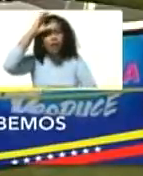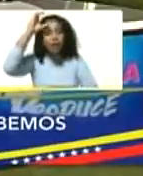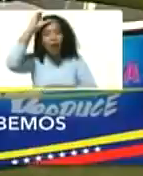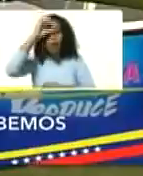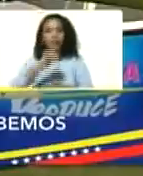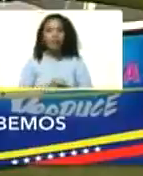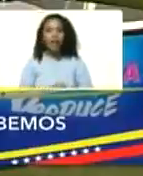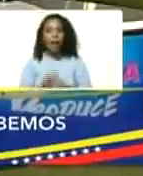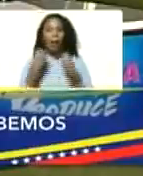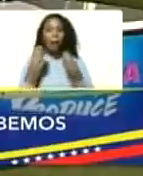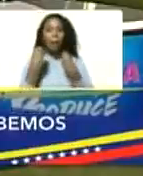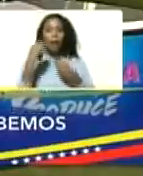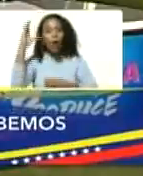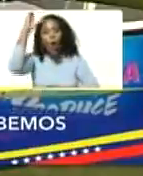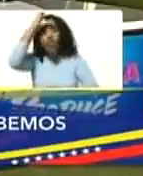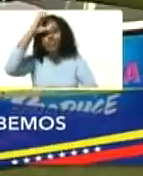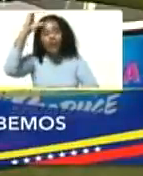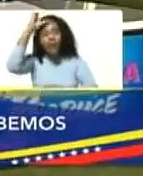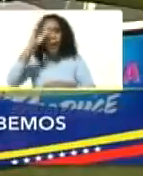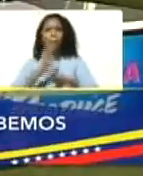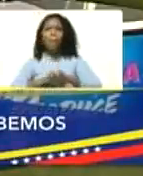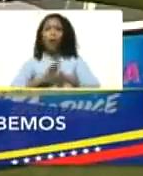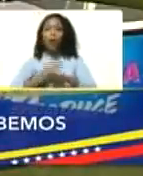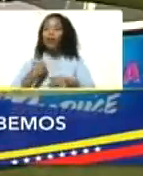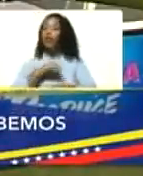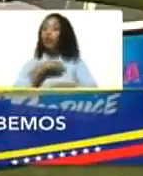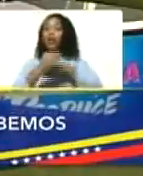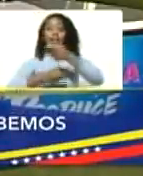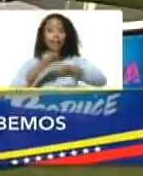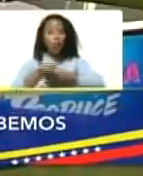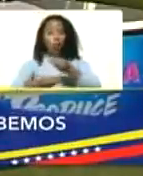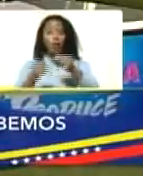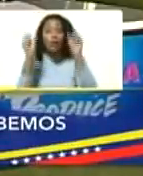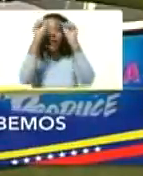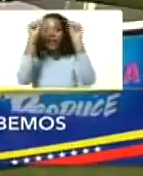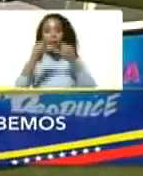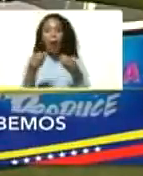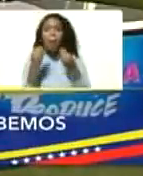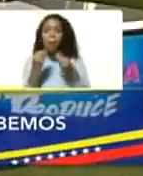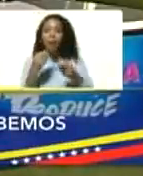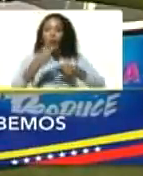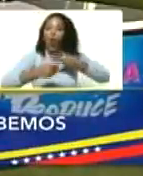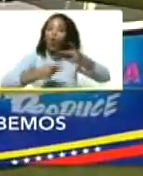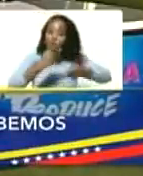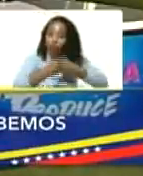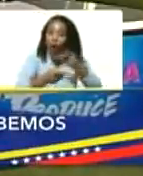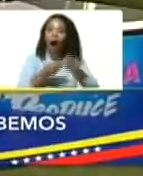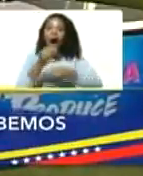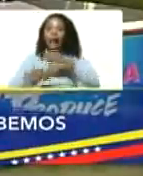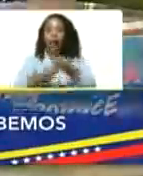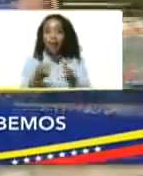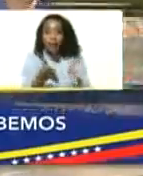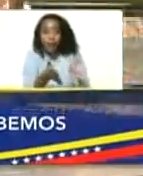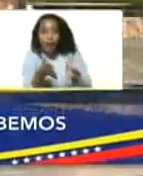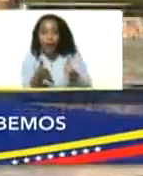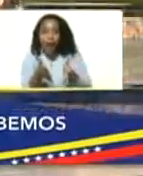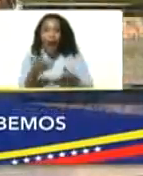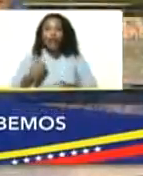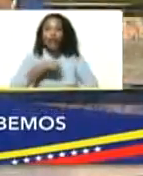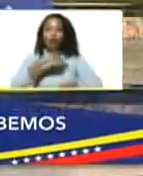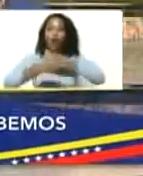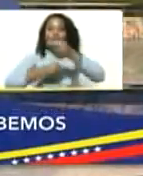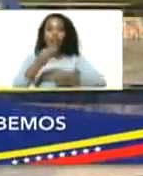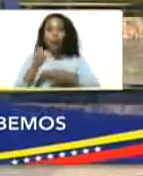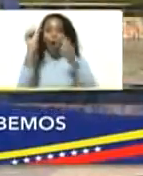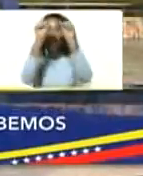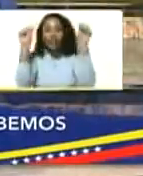para la consciencia porque hemos creado el sistema para producir realizar la ganancia y hemos creado el sistema